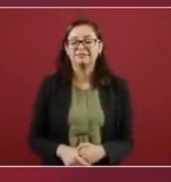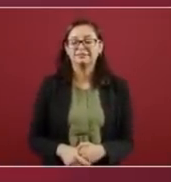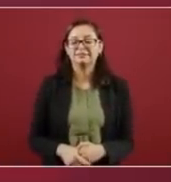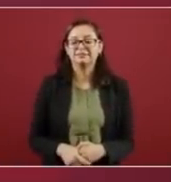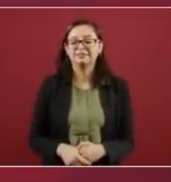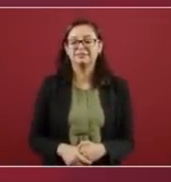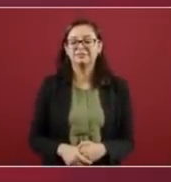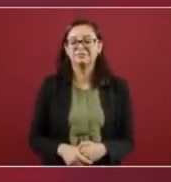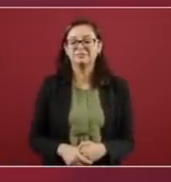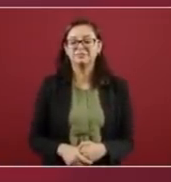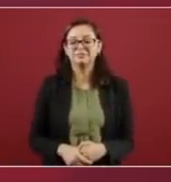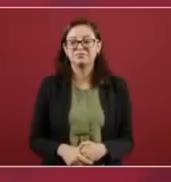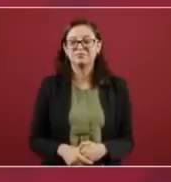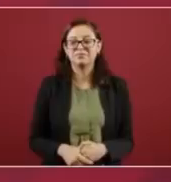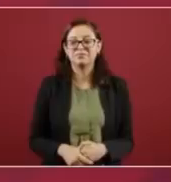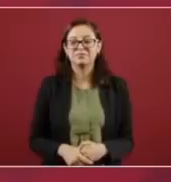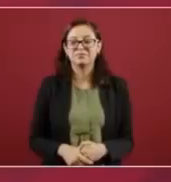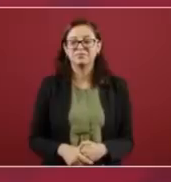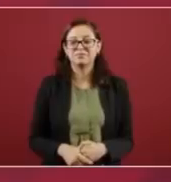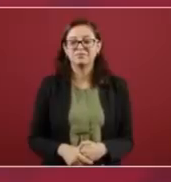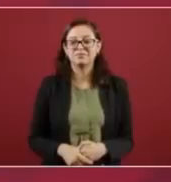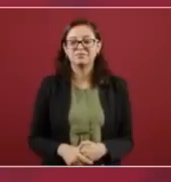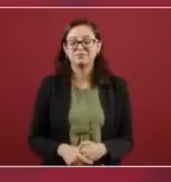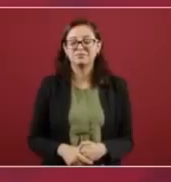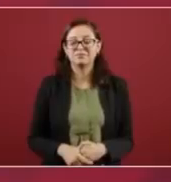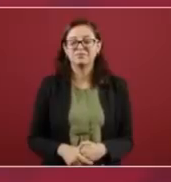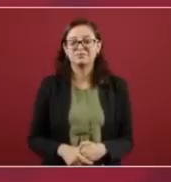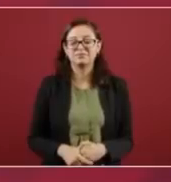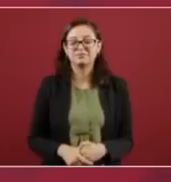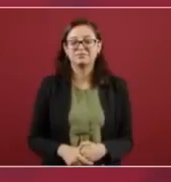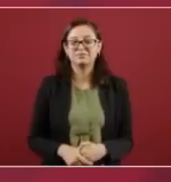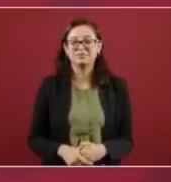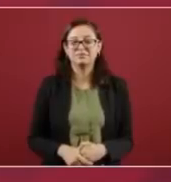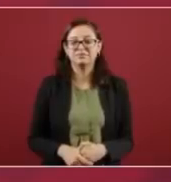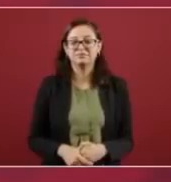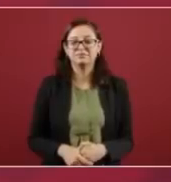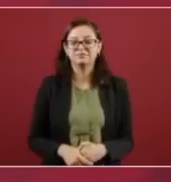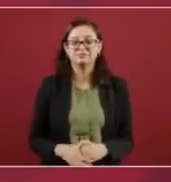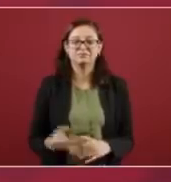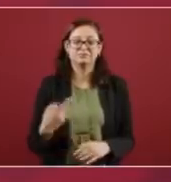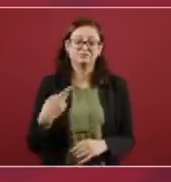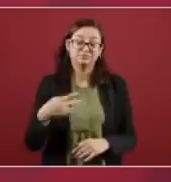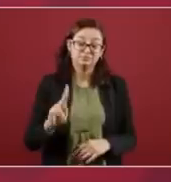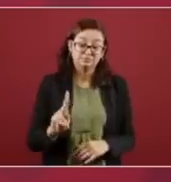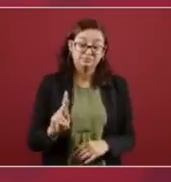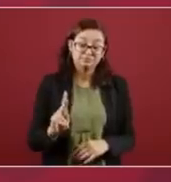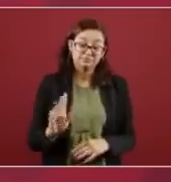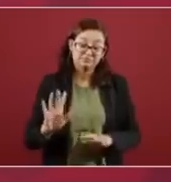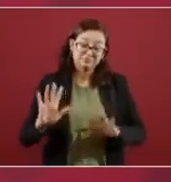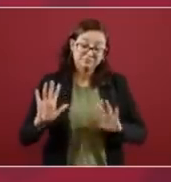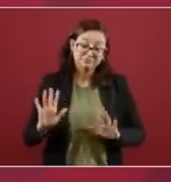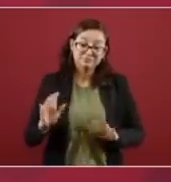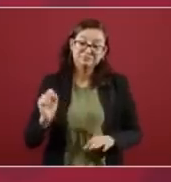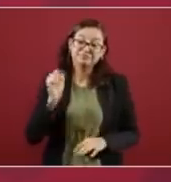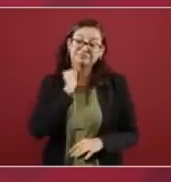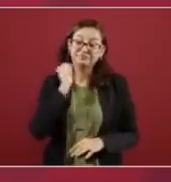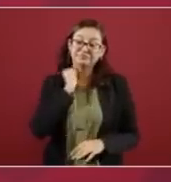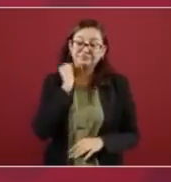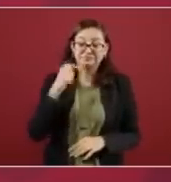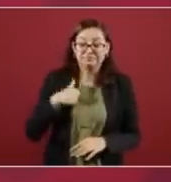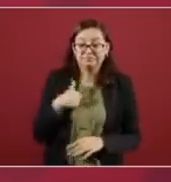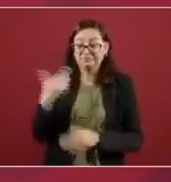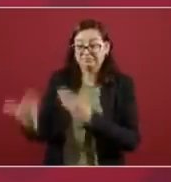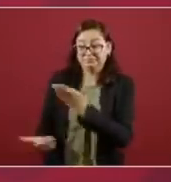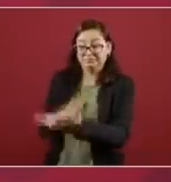este pero ahí está en el senado esta reforma